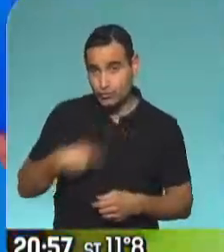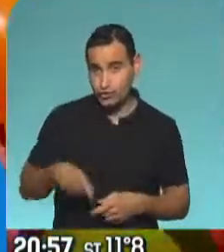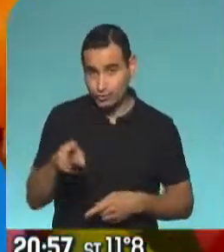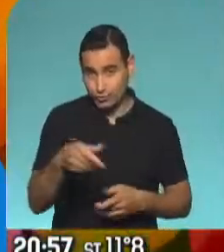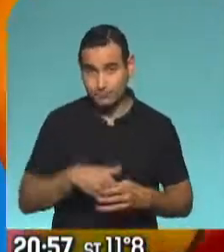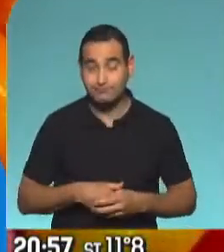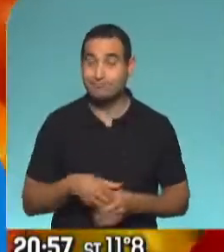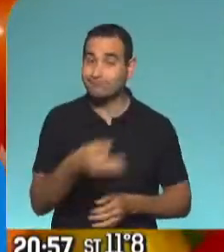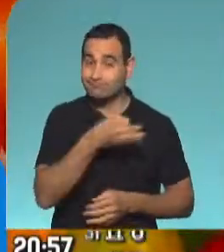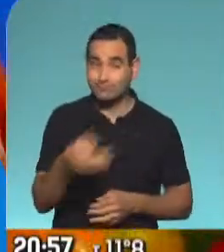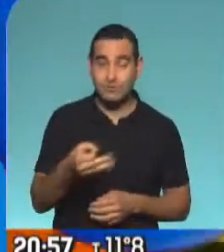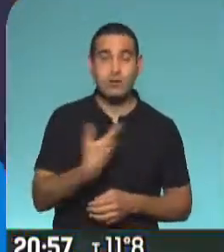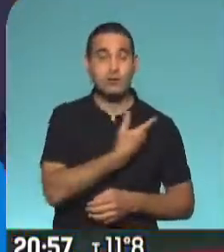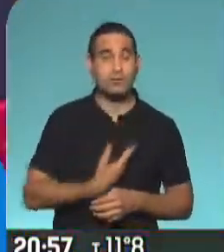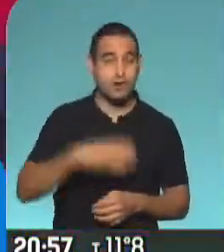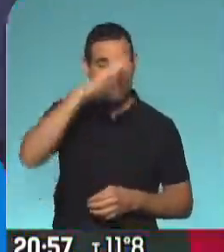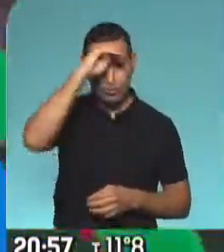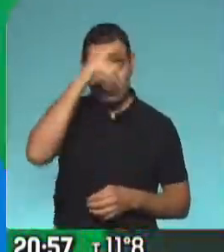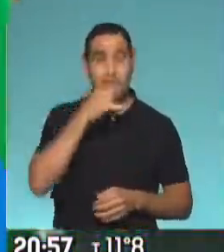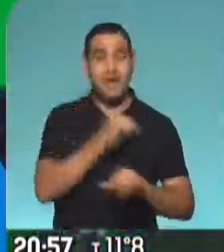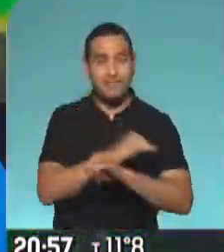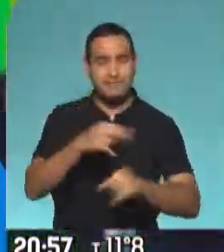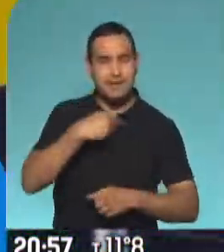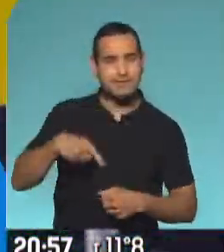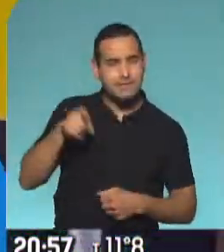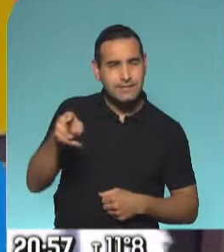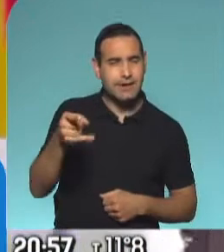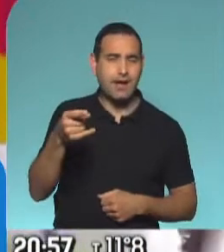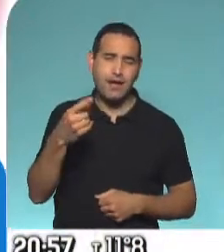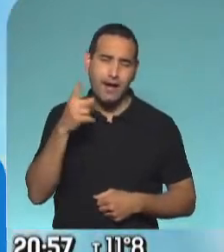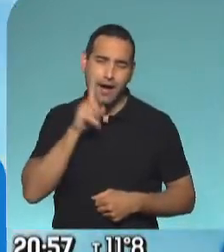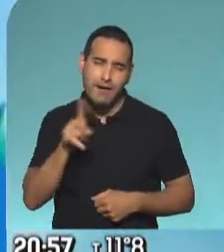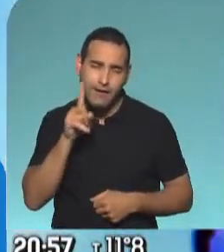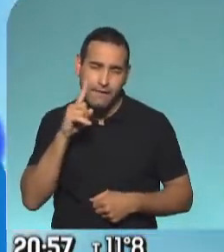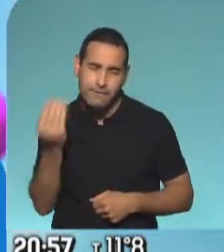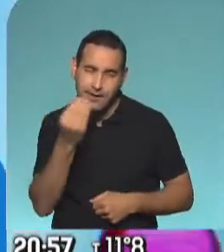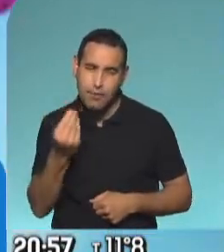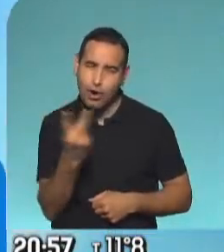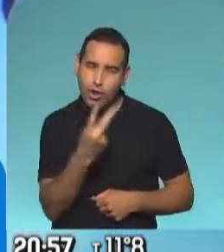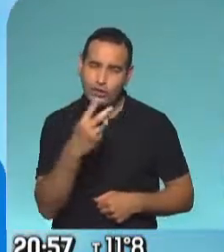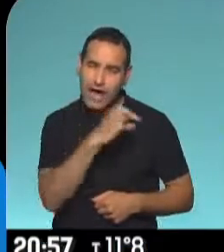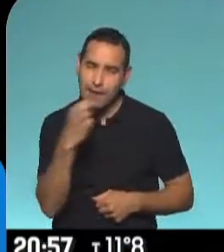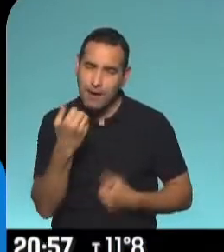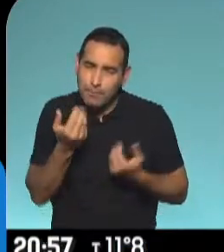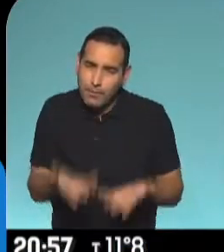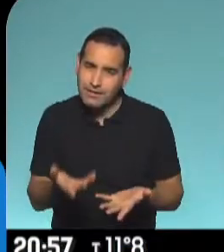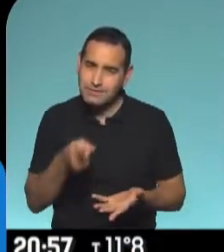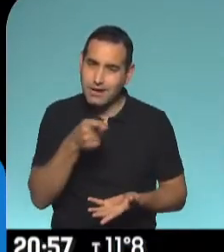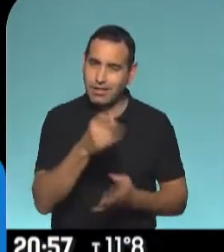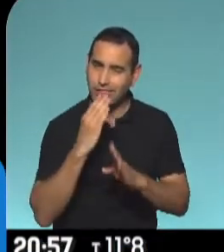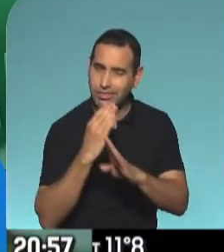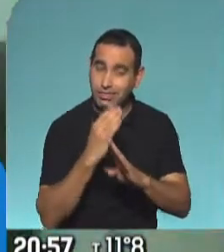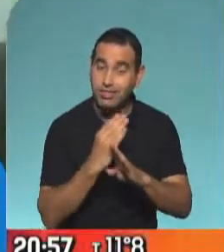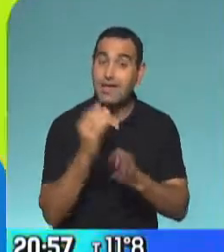¿no? La administración de Donald Trump dijo que China tiene la intención de usar ambas aplicaciones para sus intereses y